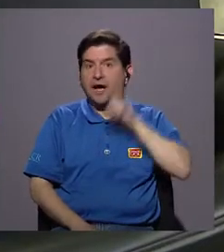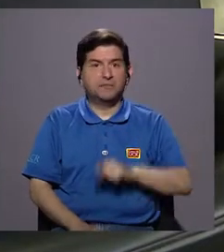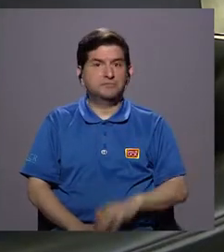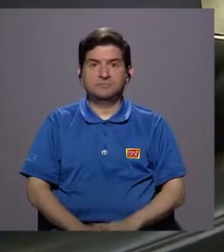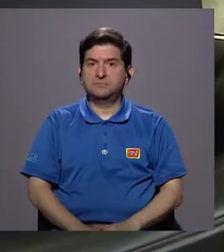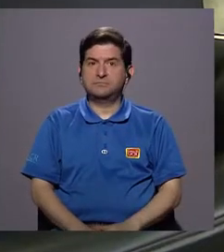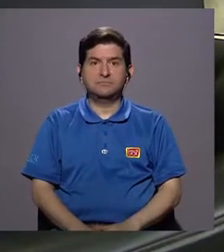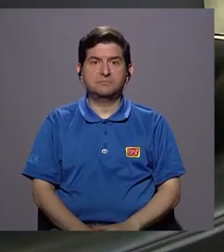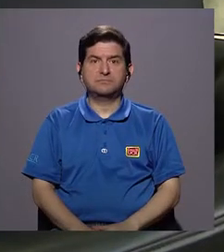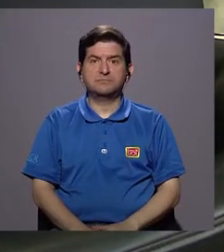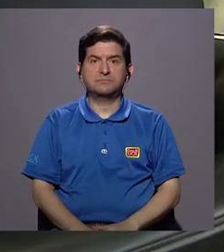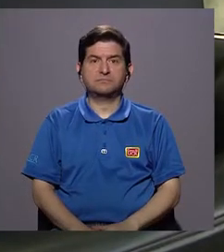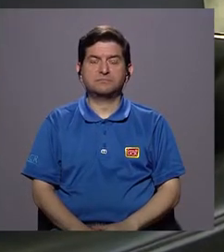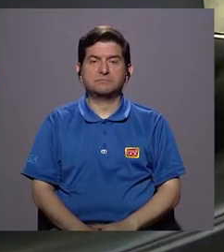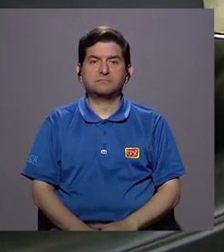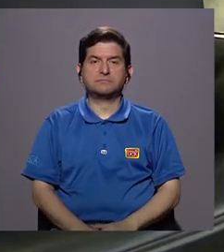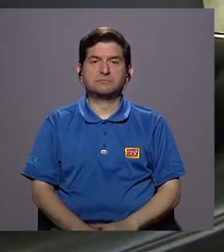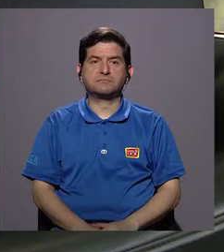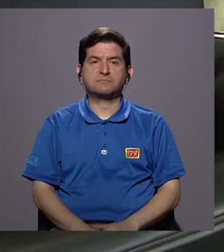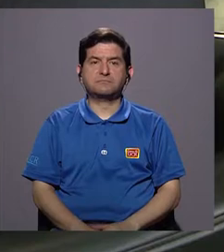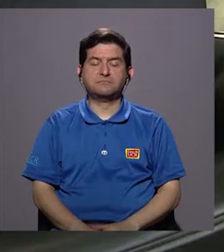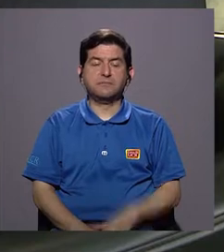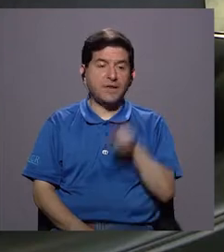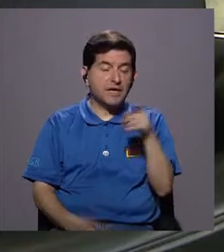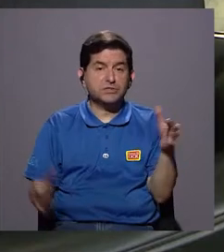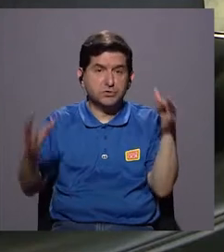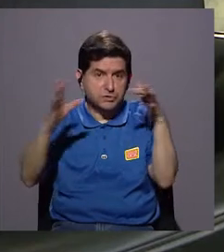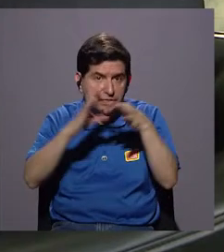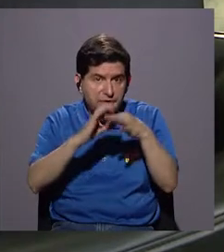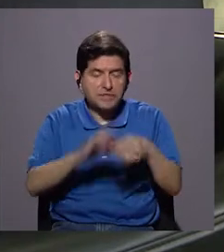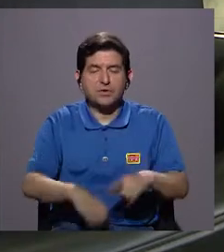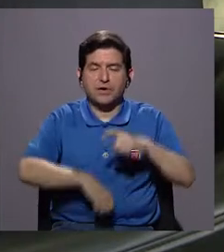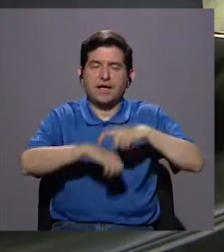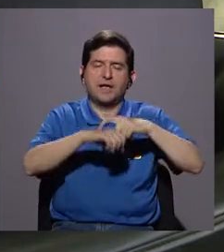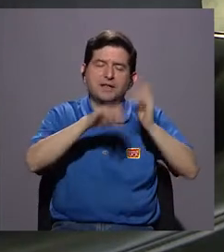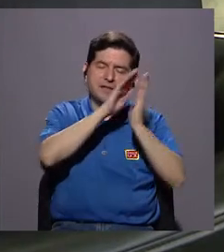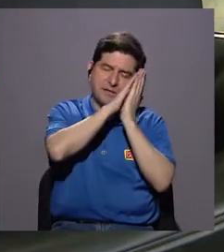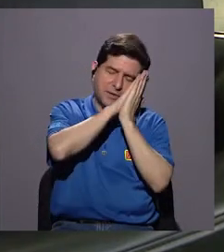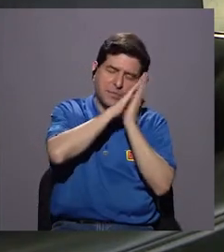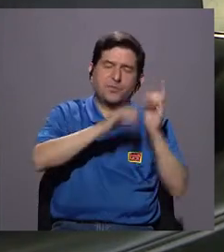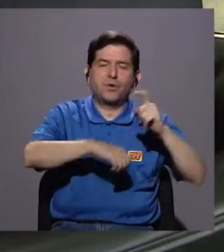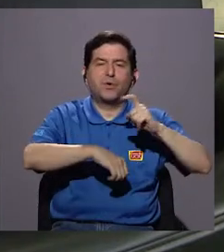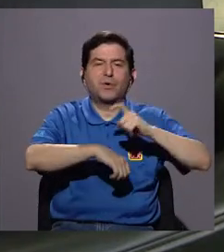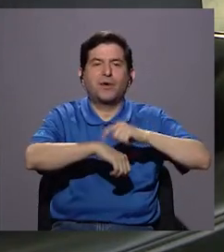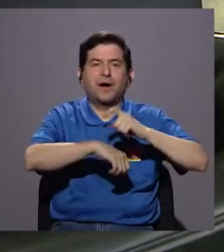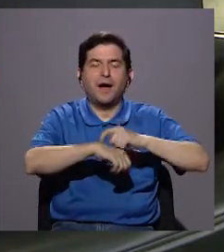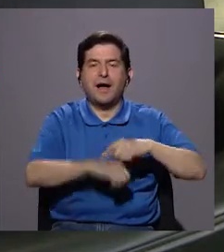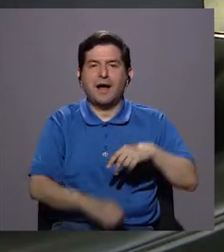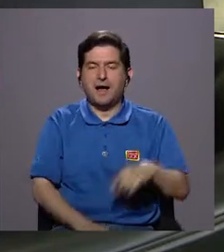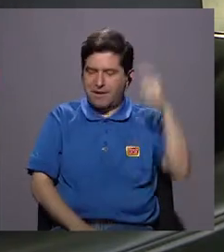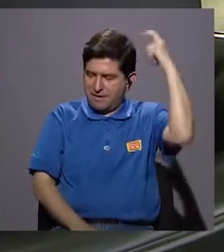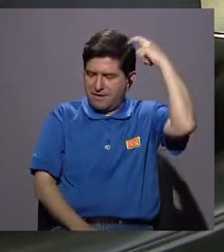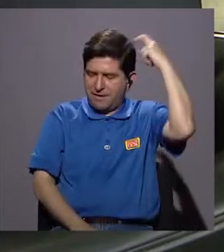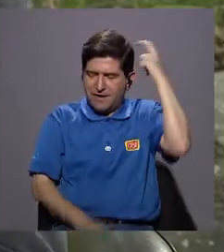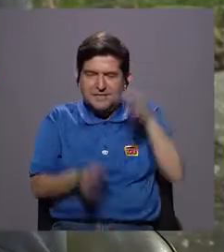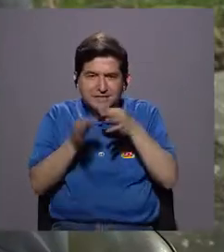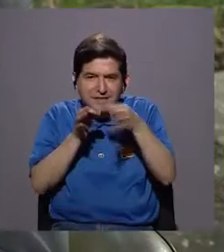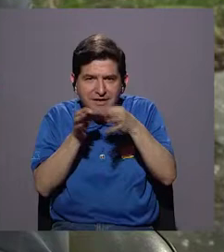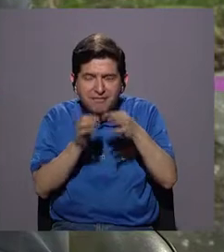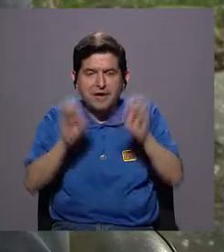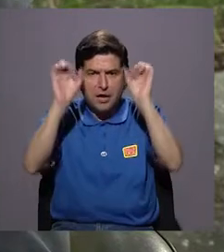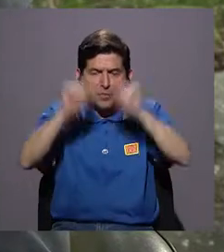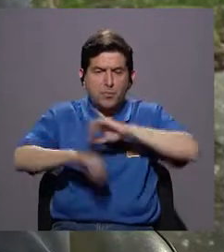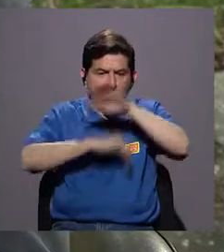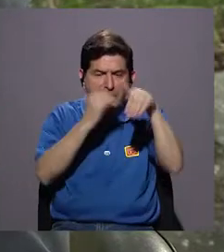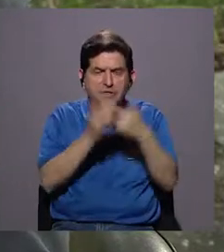eso es una mentira. Y esto es con respecto a que durante el sueño es el momento donde las neuronas tienen la capacidad de